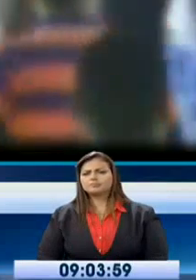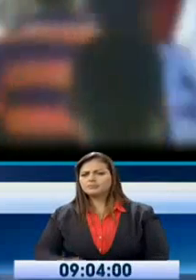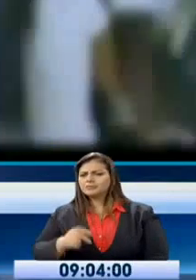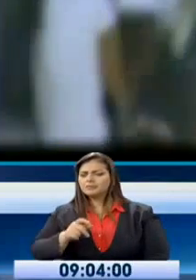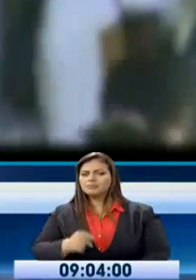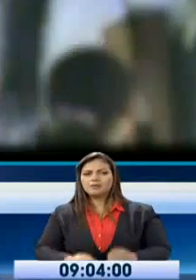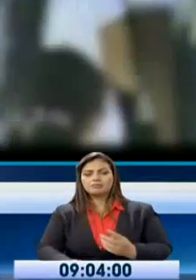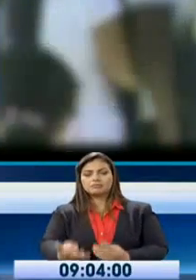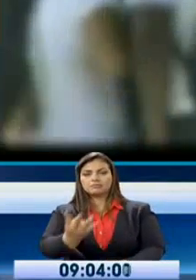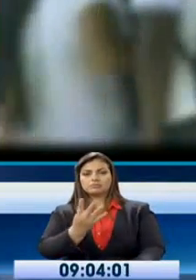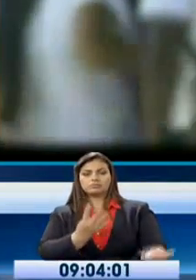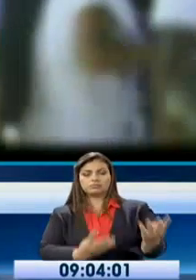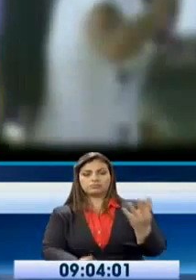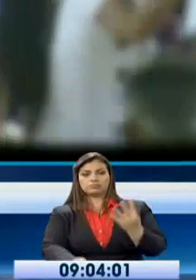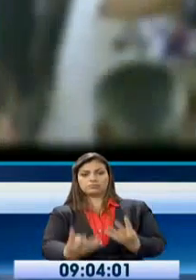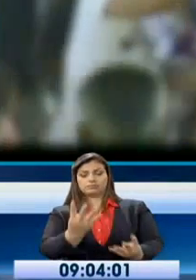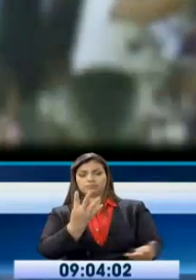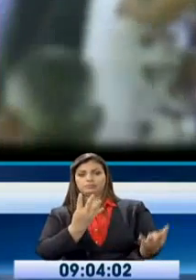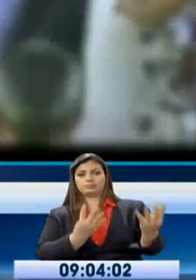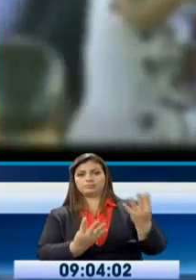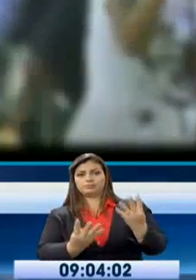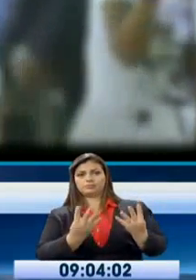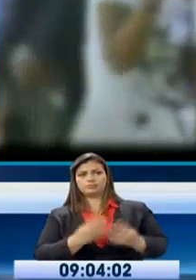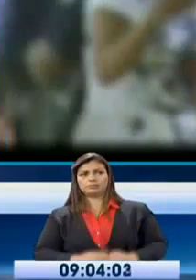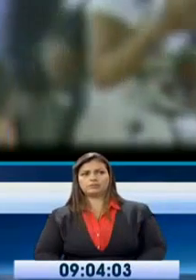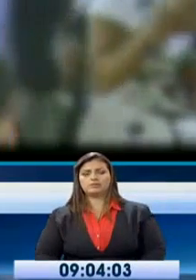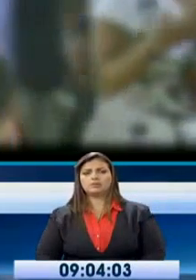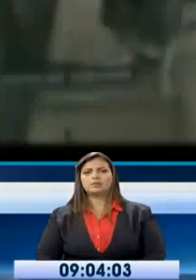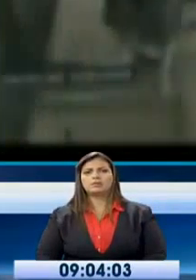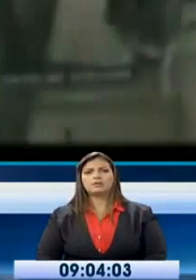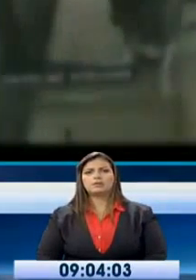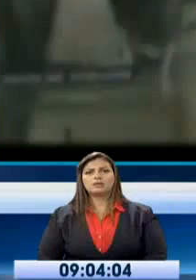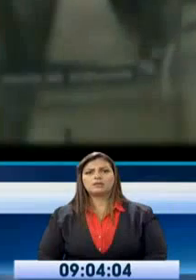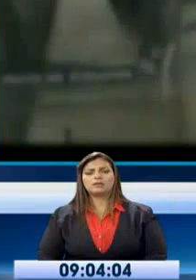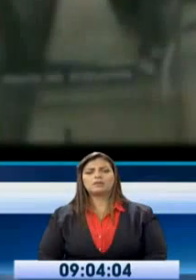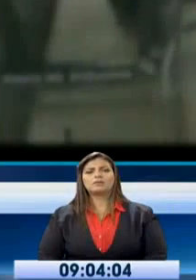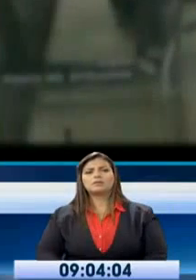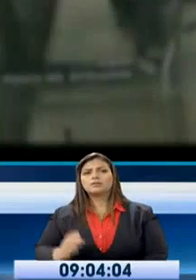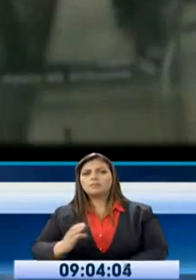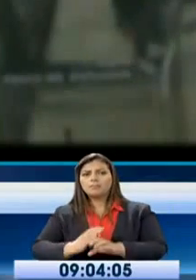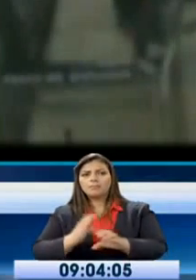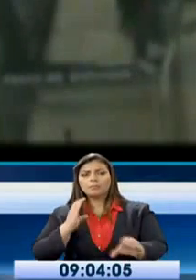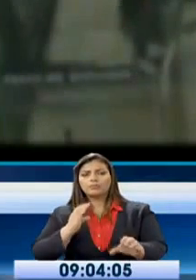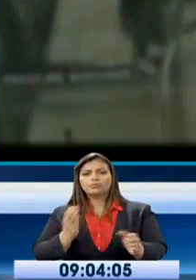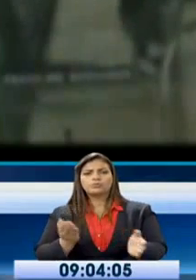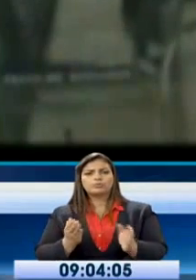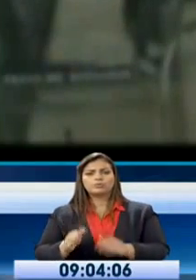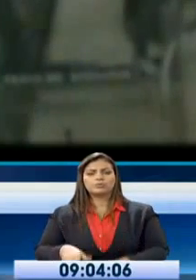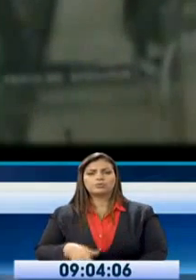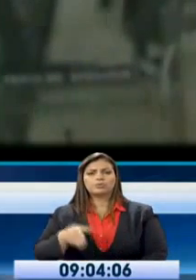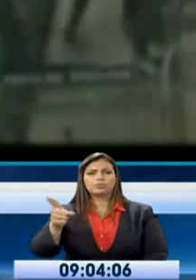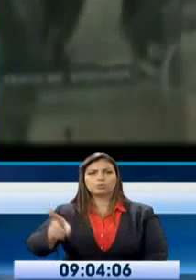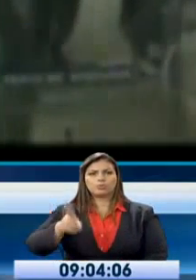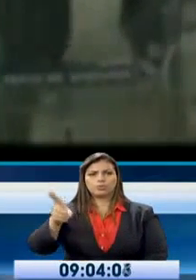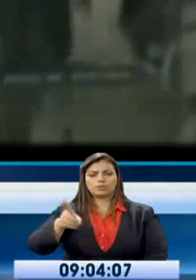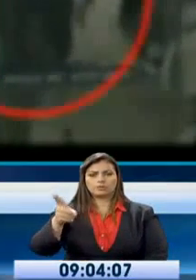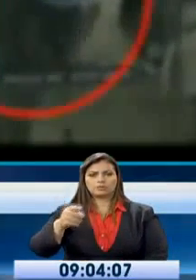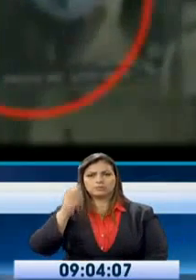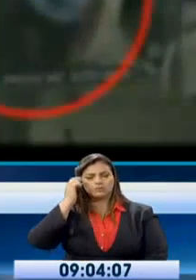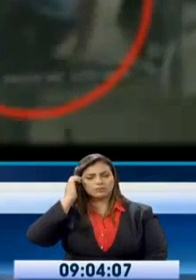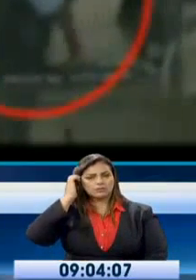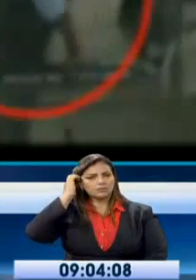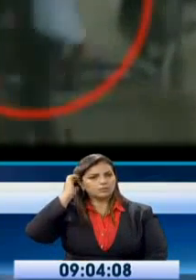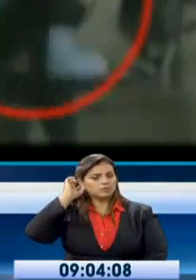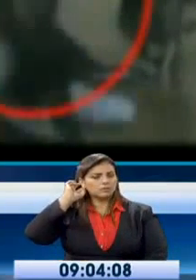más pasajeros, la mayoría se bajan de los buses que vienen del Cantón Durán, se bajan en esta parada para dirigirse a diferentes puntos